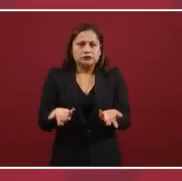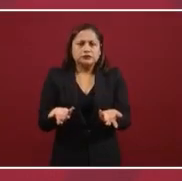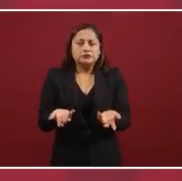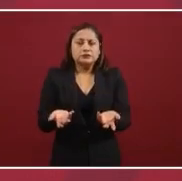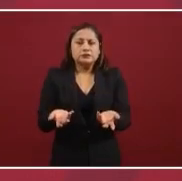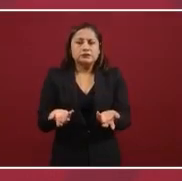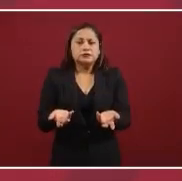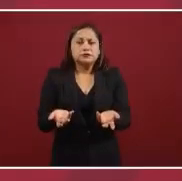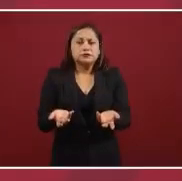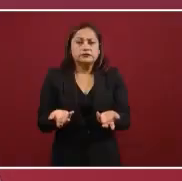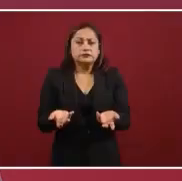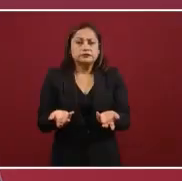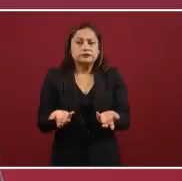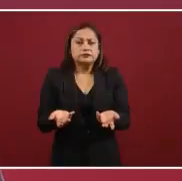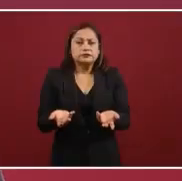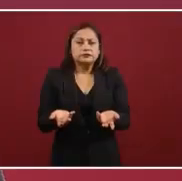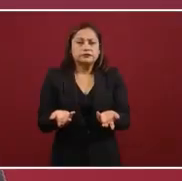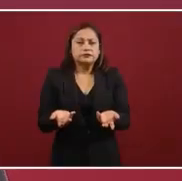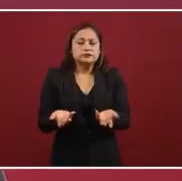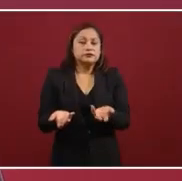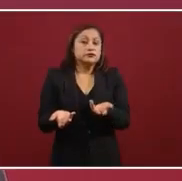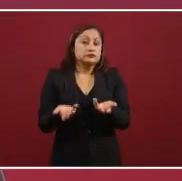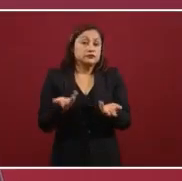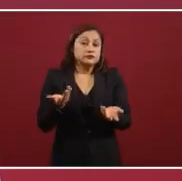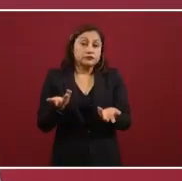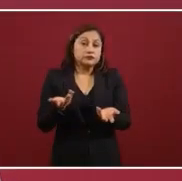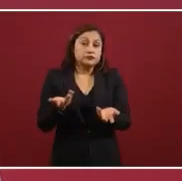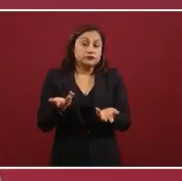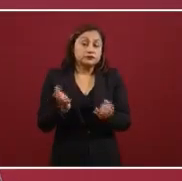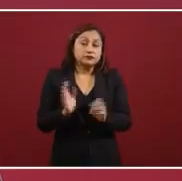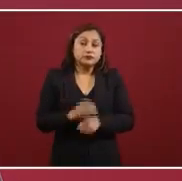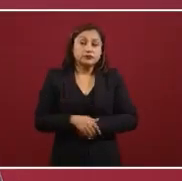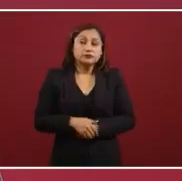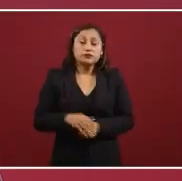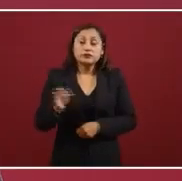el poder que tiene la facultad